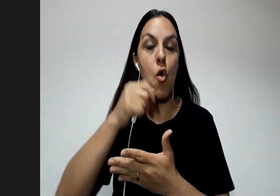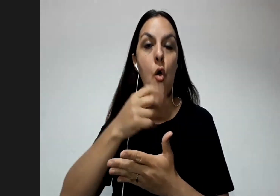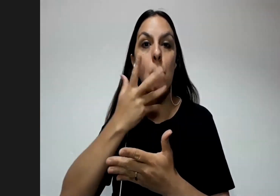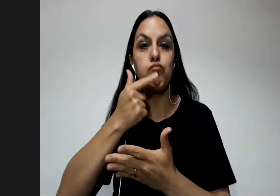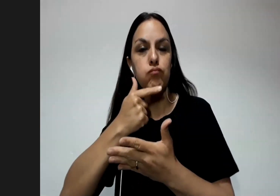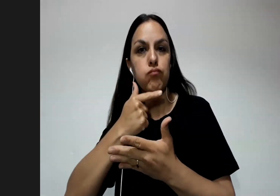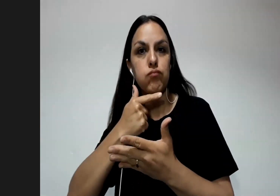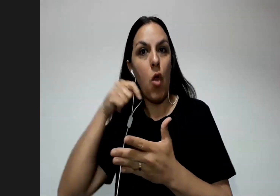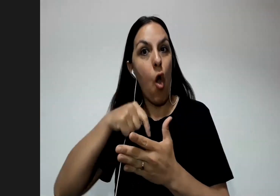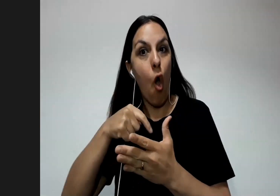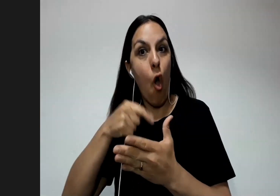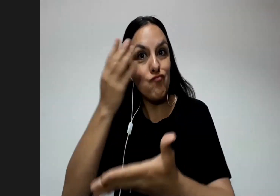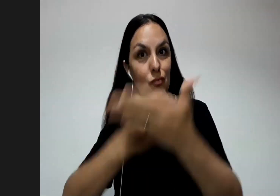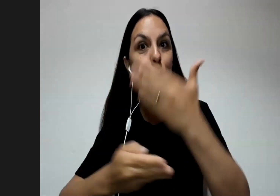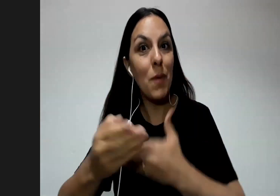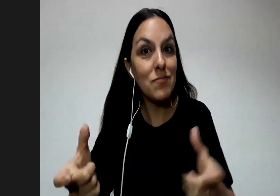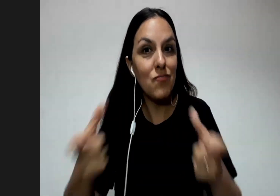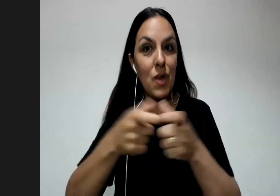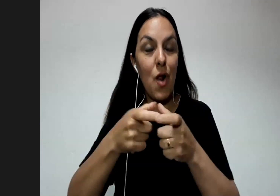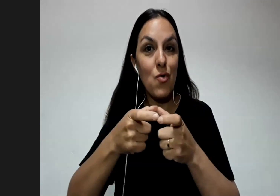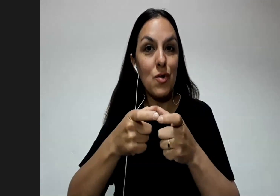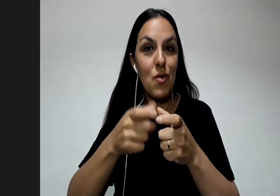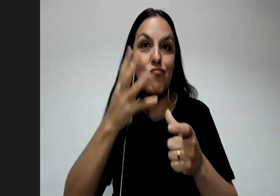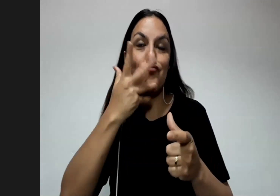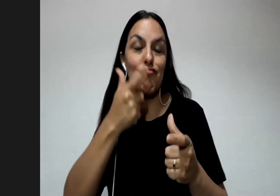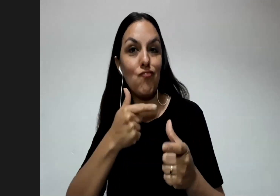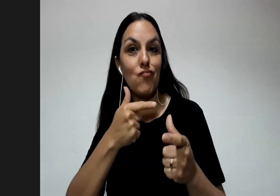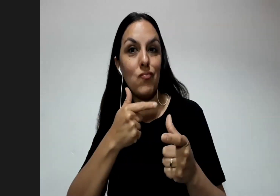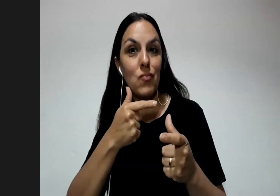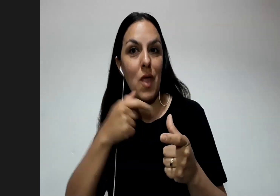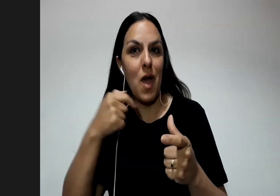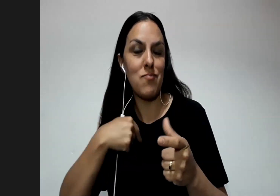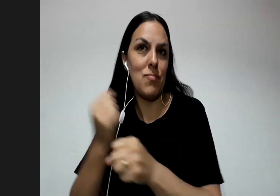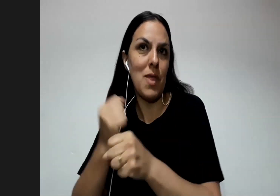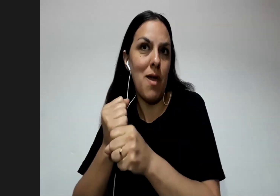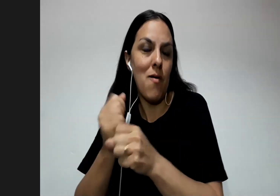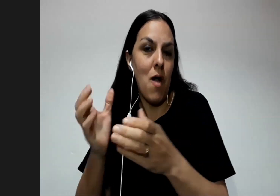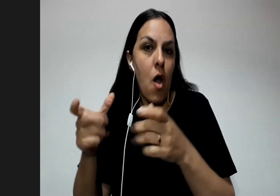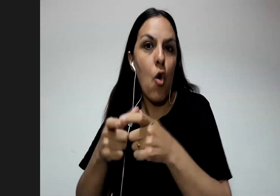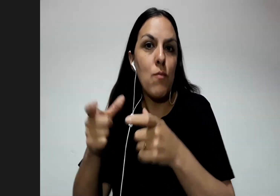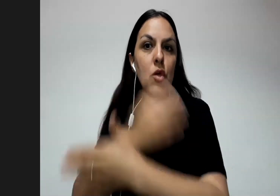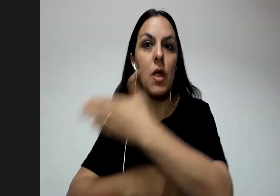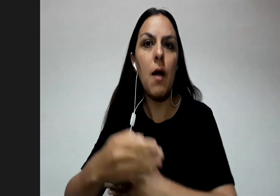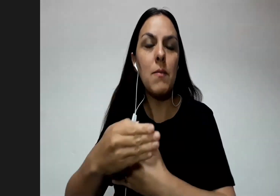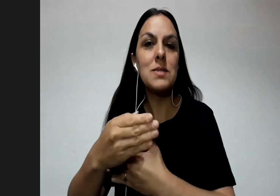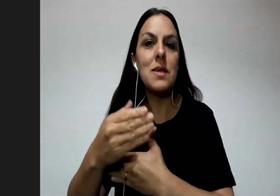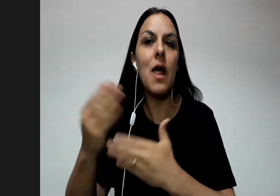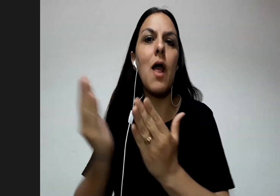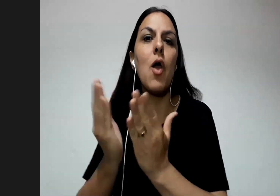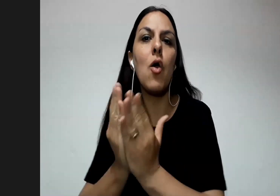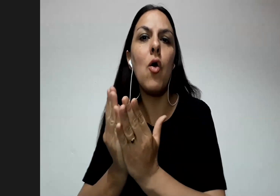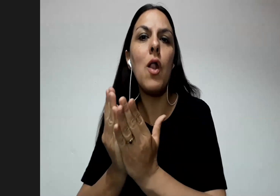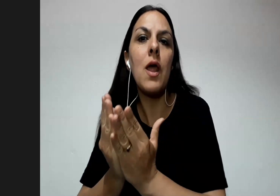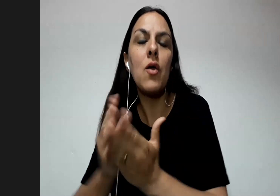convocante, muy convocante, desde la Comisión de Discapacidad del Colegio Abogado de la Provincia de Buenos Aires, que estás